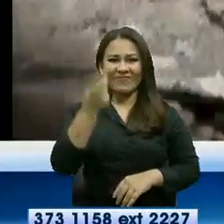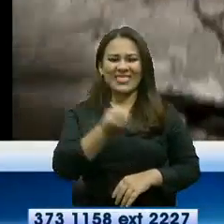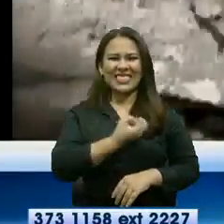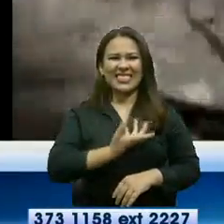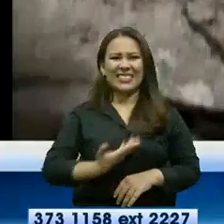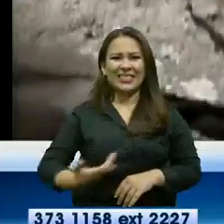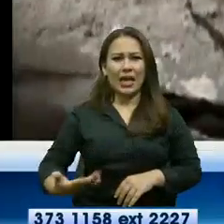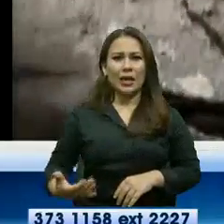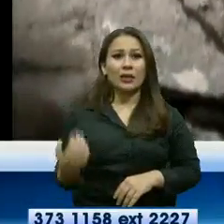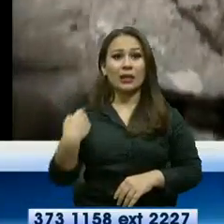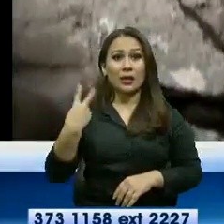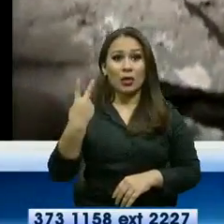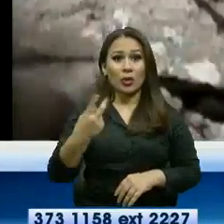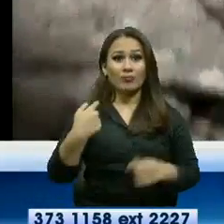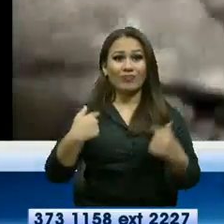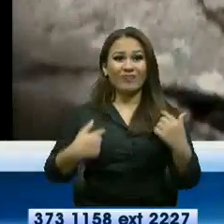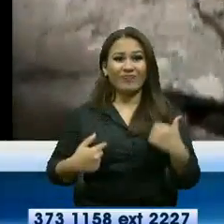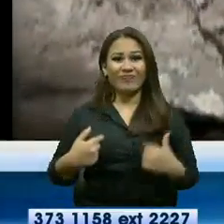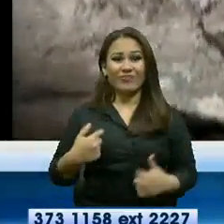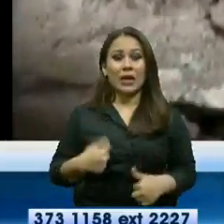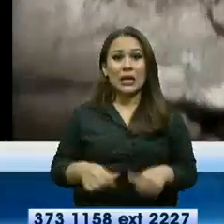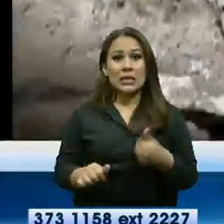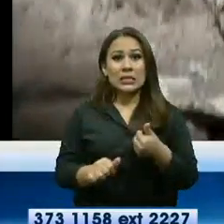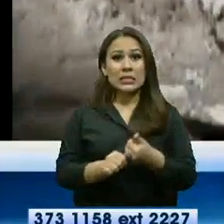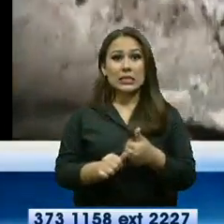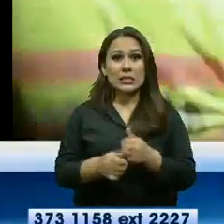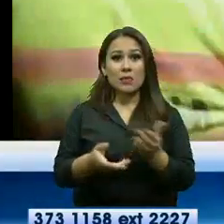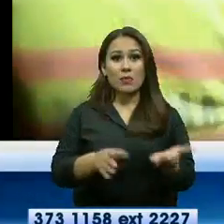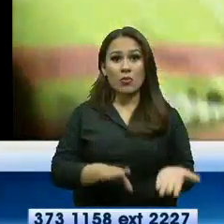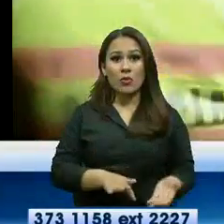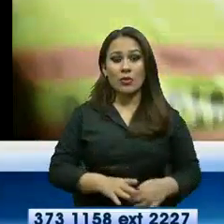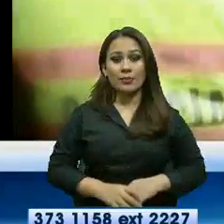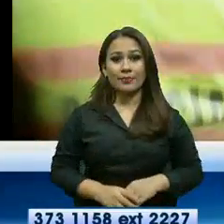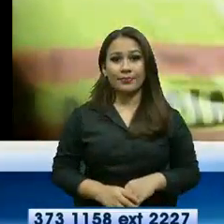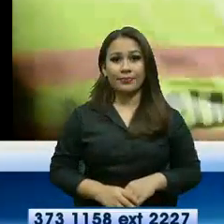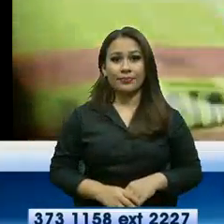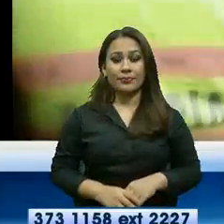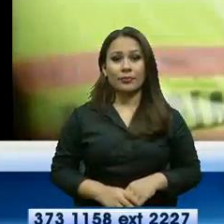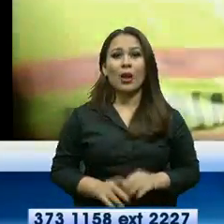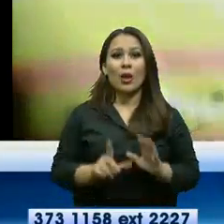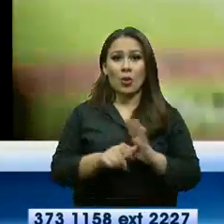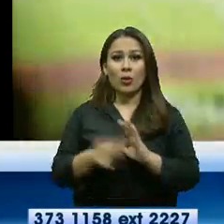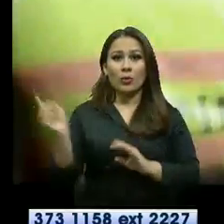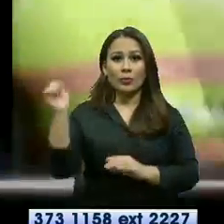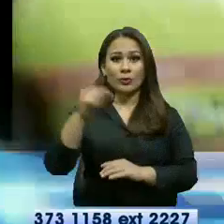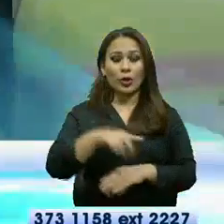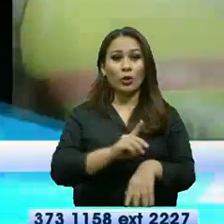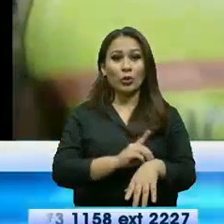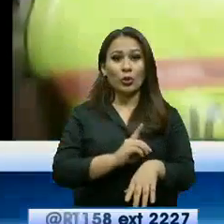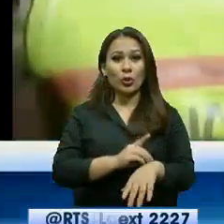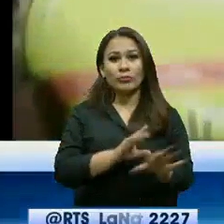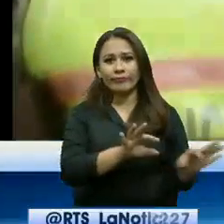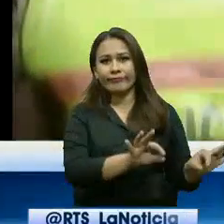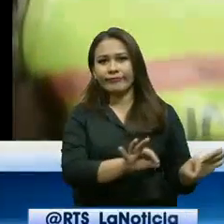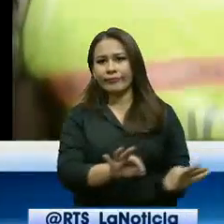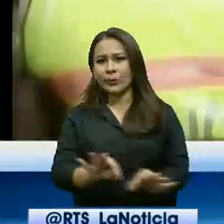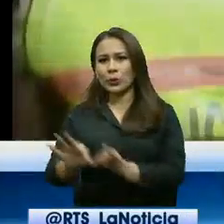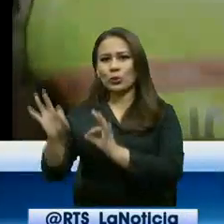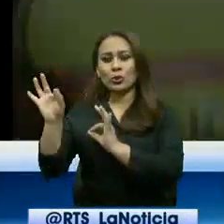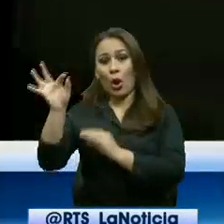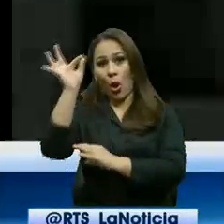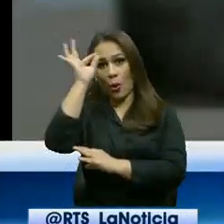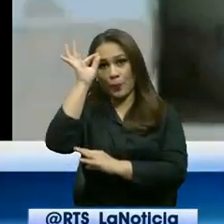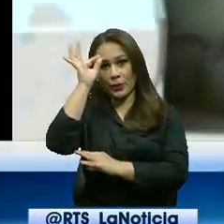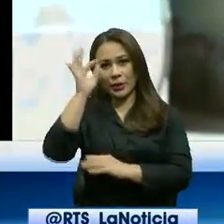pecho, tenía dos heridas que casi acaban con su existencia. La ambulancia llegó y luego de estabilizarla la trasladó hasta una casa de